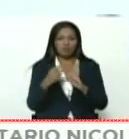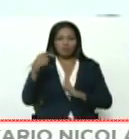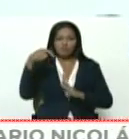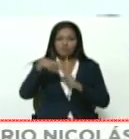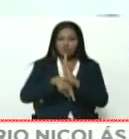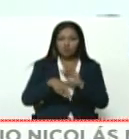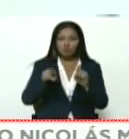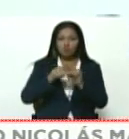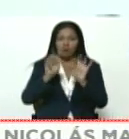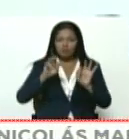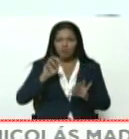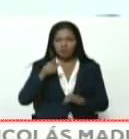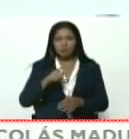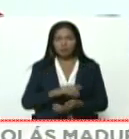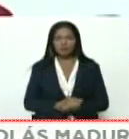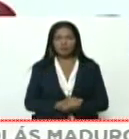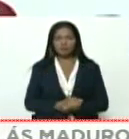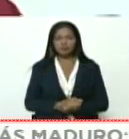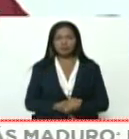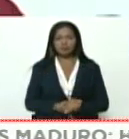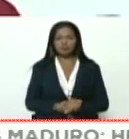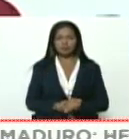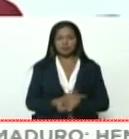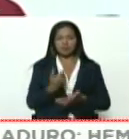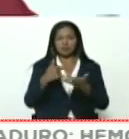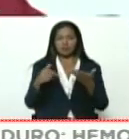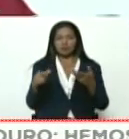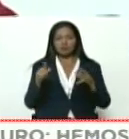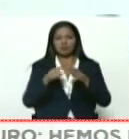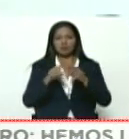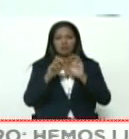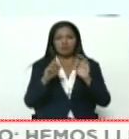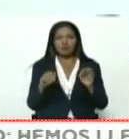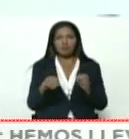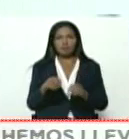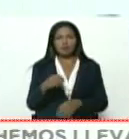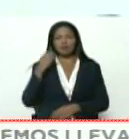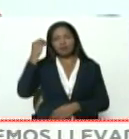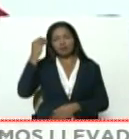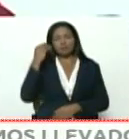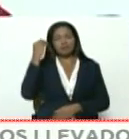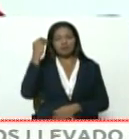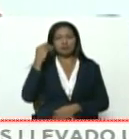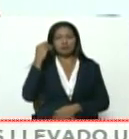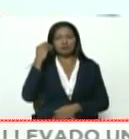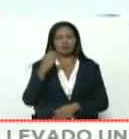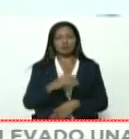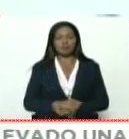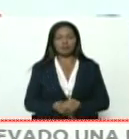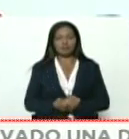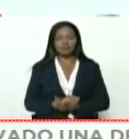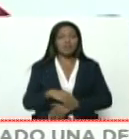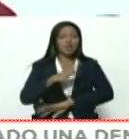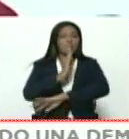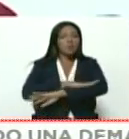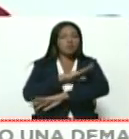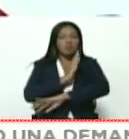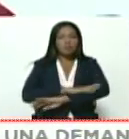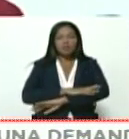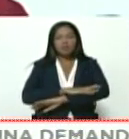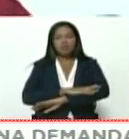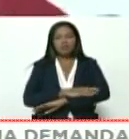profundo de las corrientes de opinión, de la conducta, de